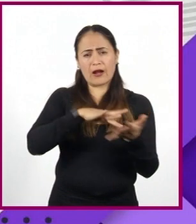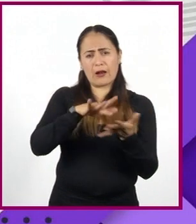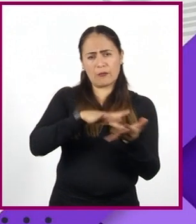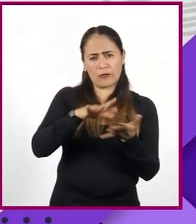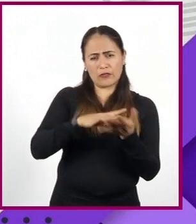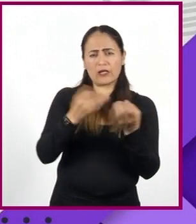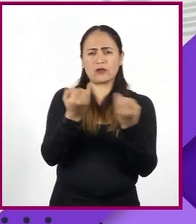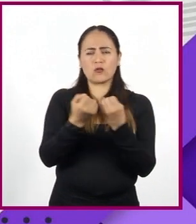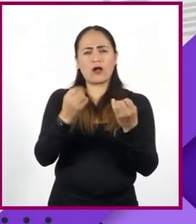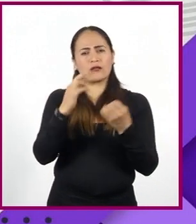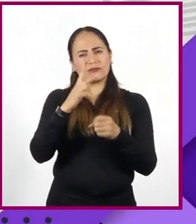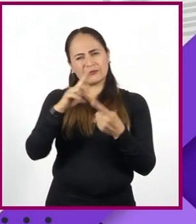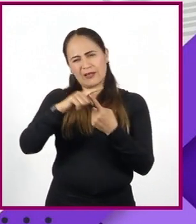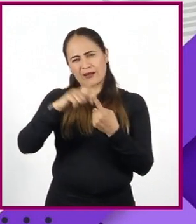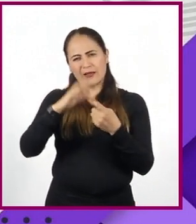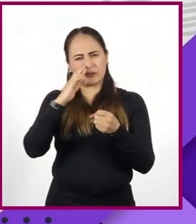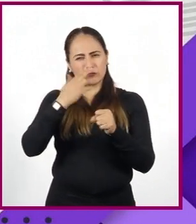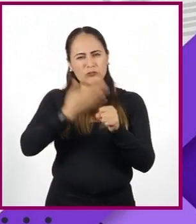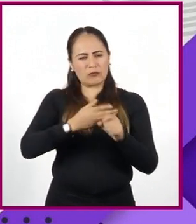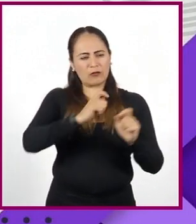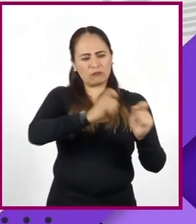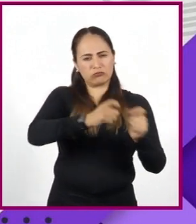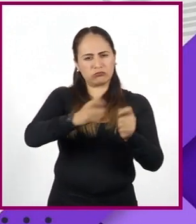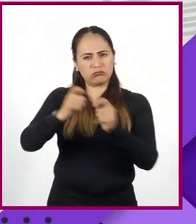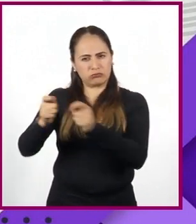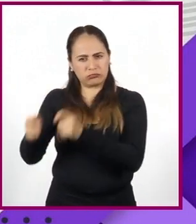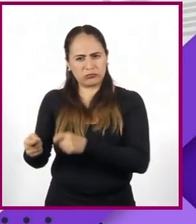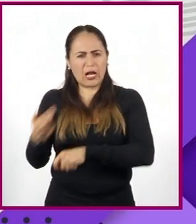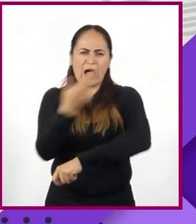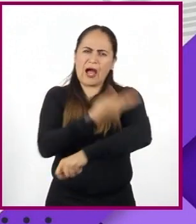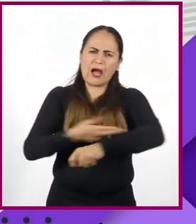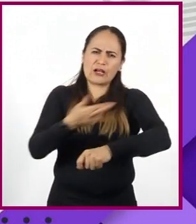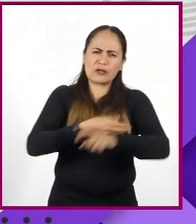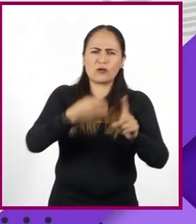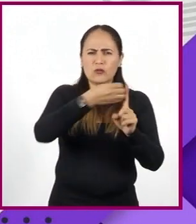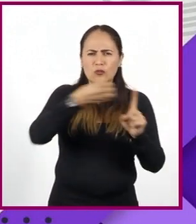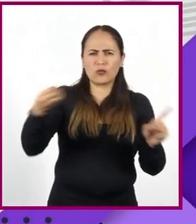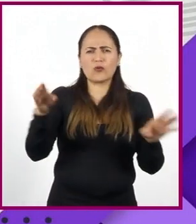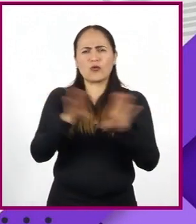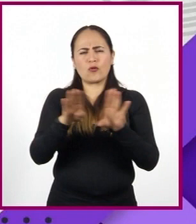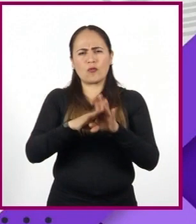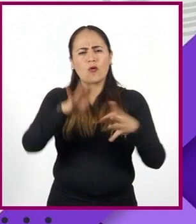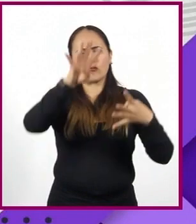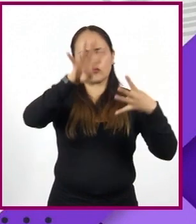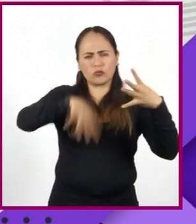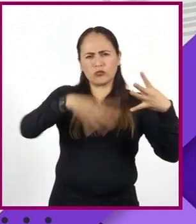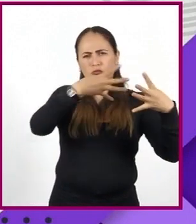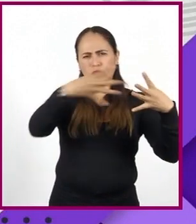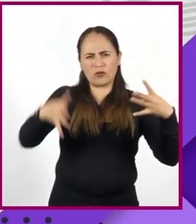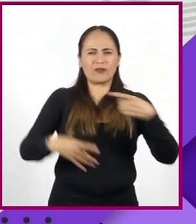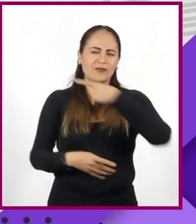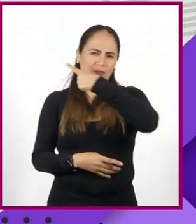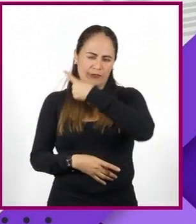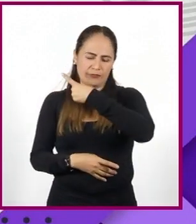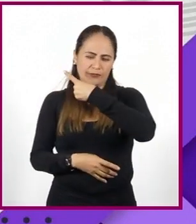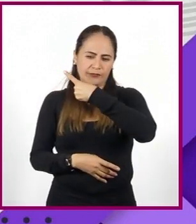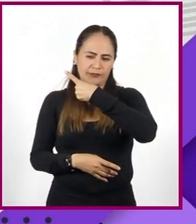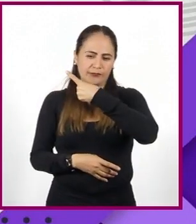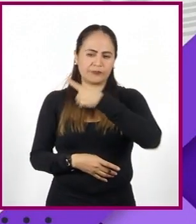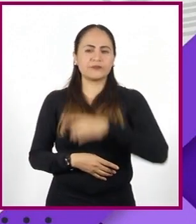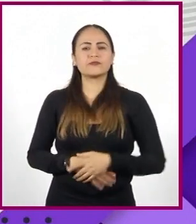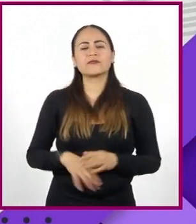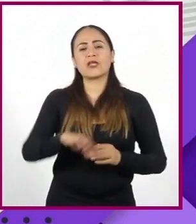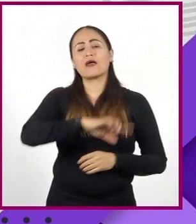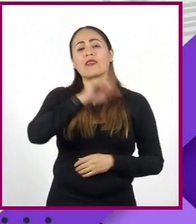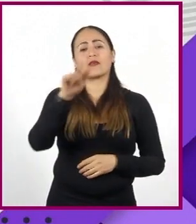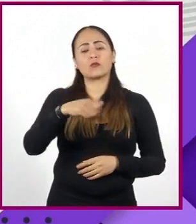responsabilidades. Para organizar este proceso pueden emplear un cuadro de doble entrada como el que se muestra en pantalla y responder a